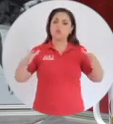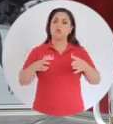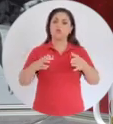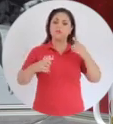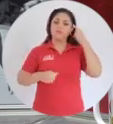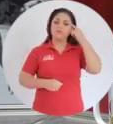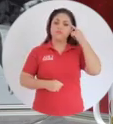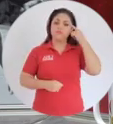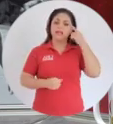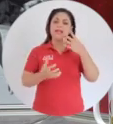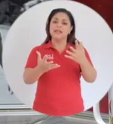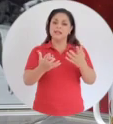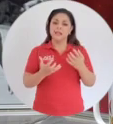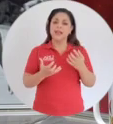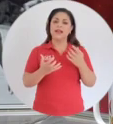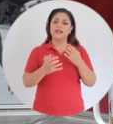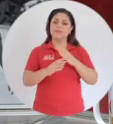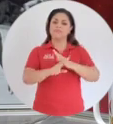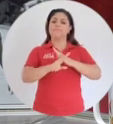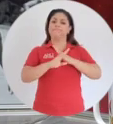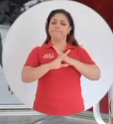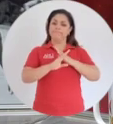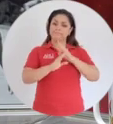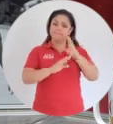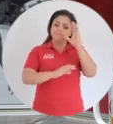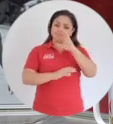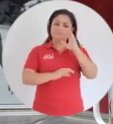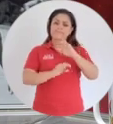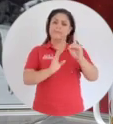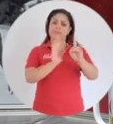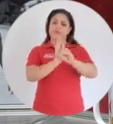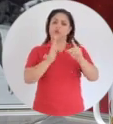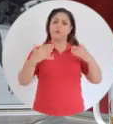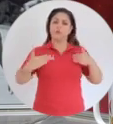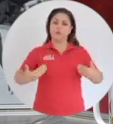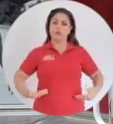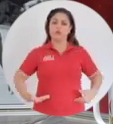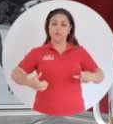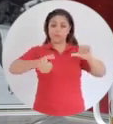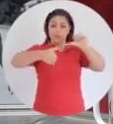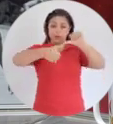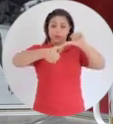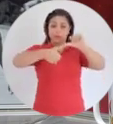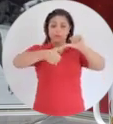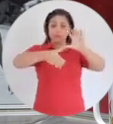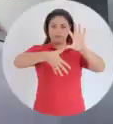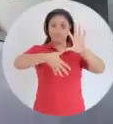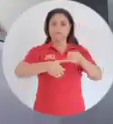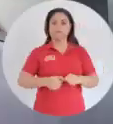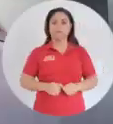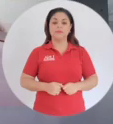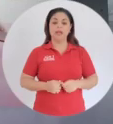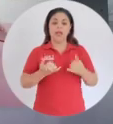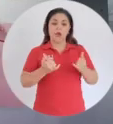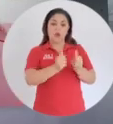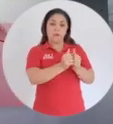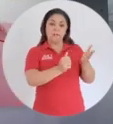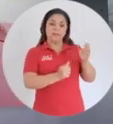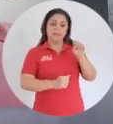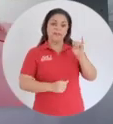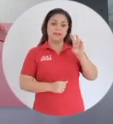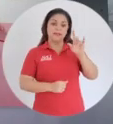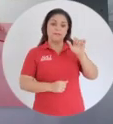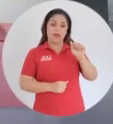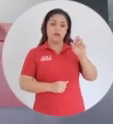busca preservar los derechos humanos en la región centroamericana. Nos acompañan en esta oportunidad Silvia Rojas Guerra, quien